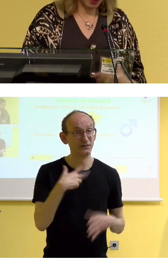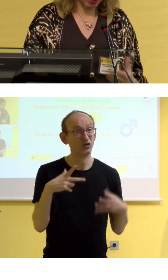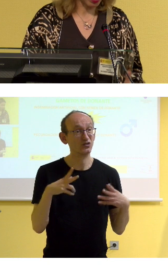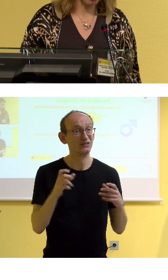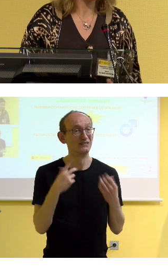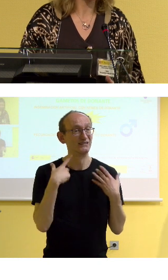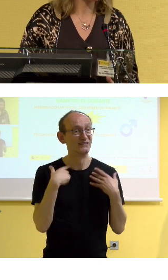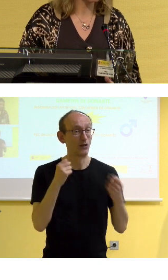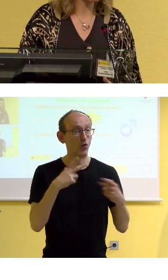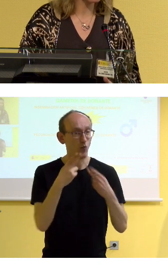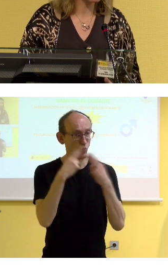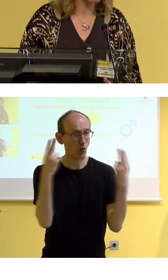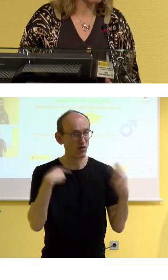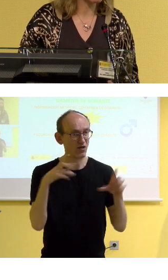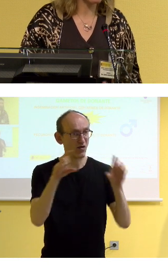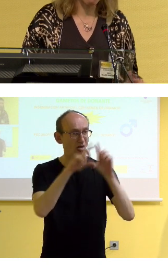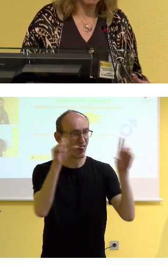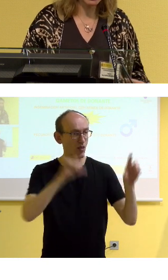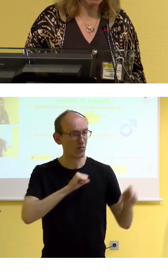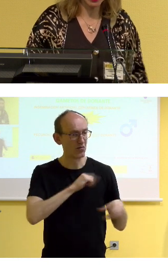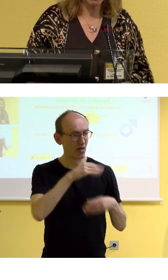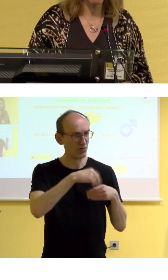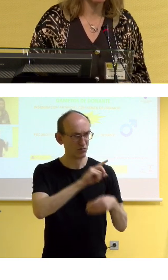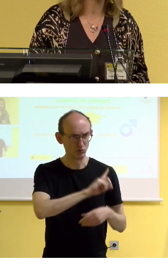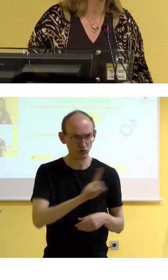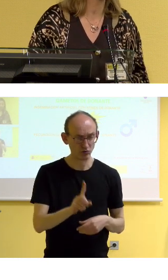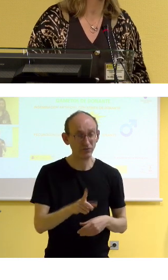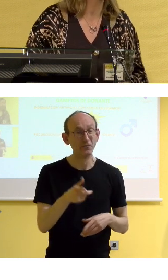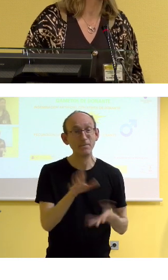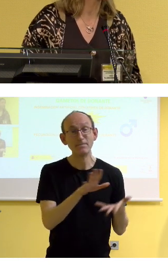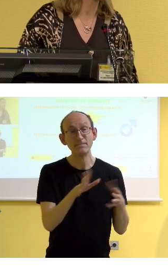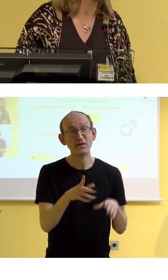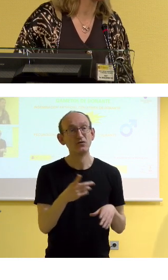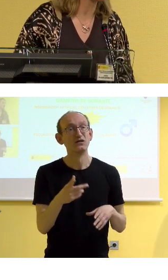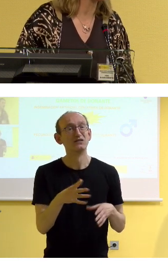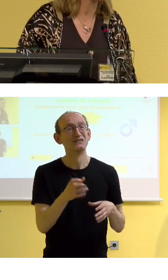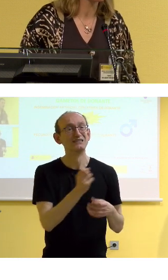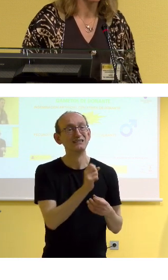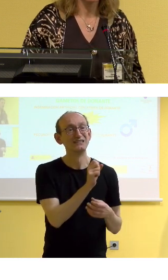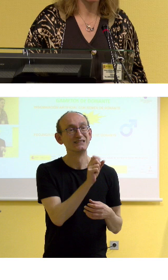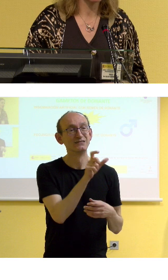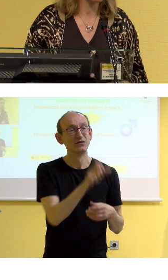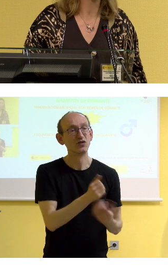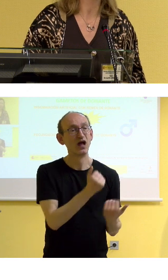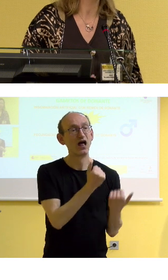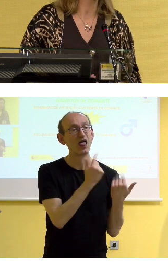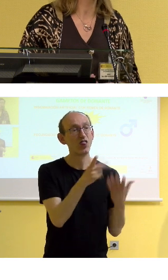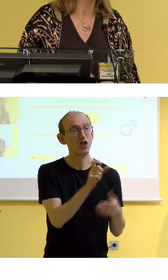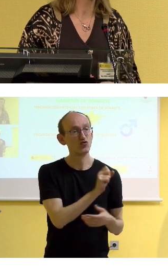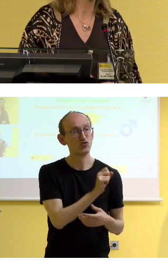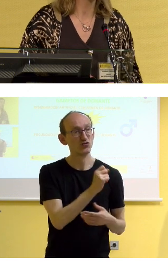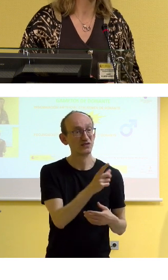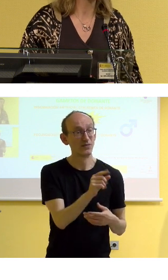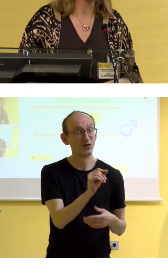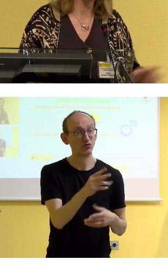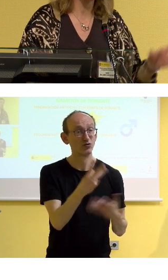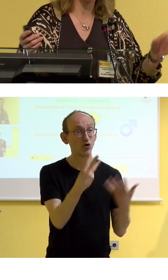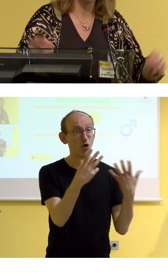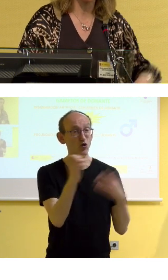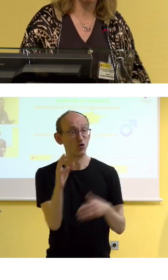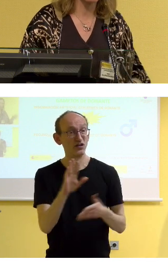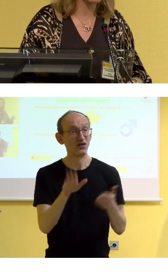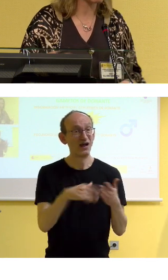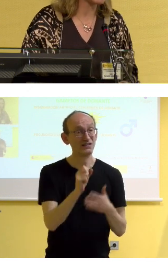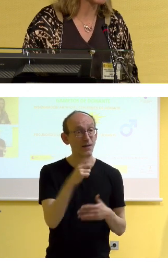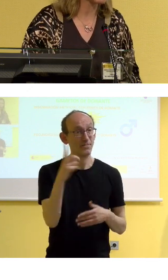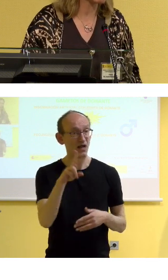pública, o sea, yo no trabajo en ningún centro privado. Más o menos una inseminación con un semen de donante oscila eso entre unos 800.000 euros, todo,